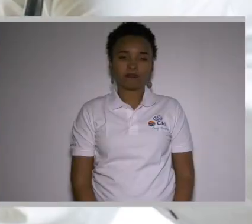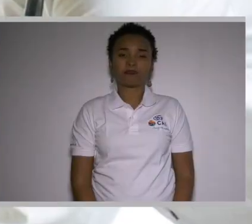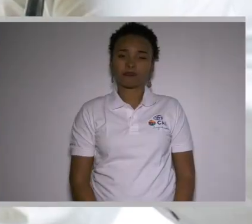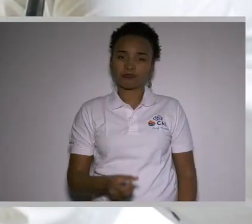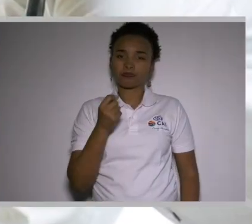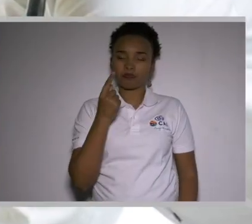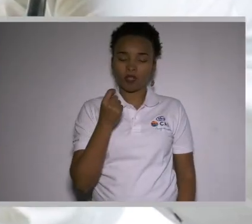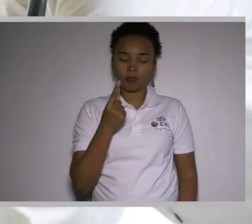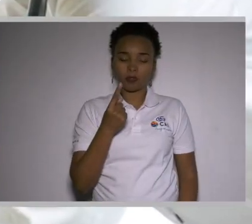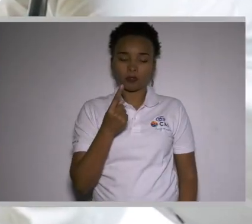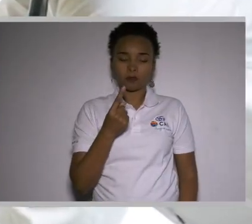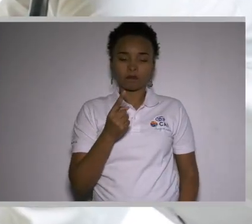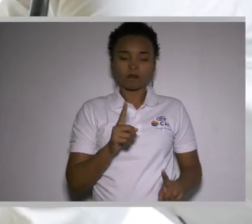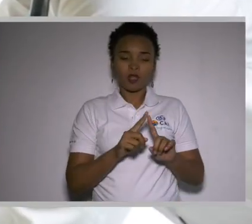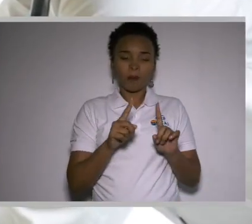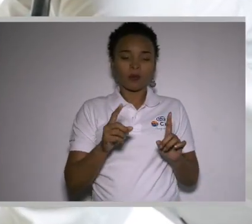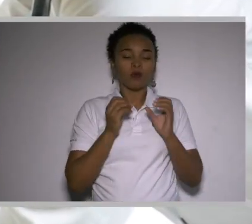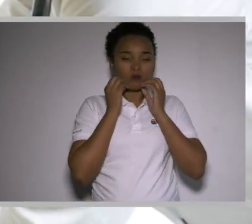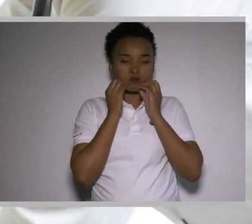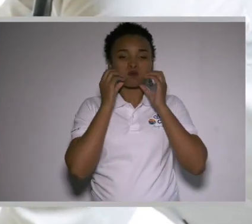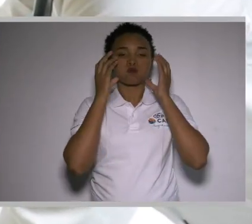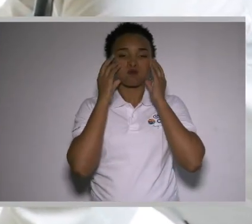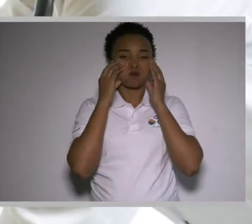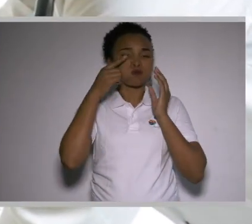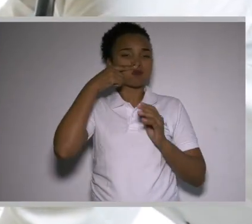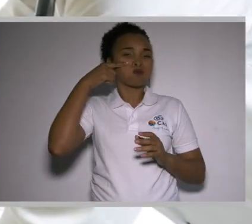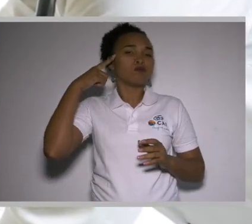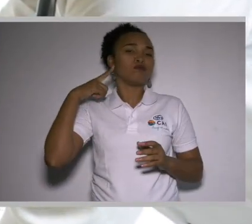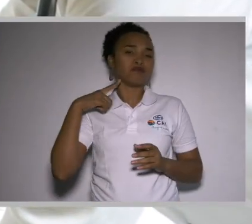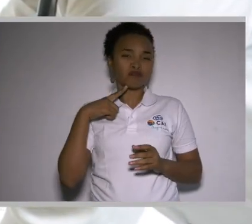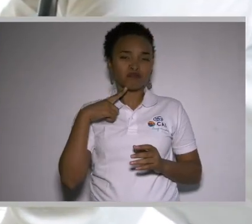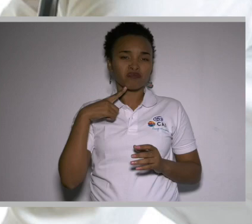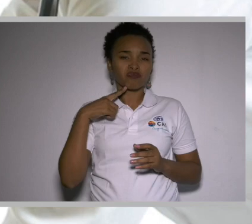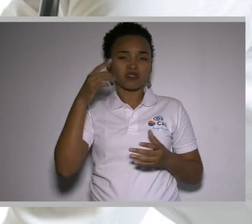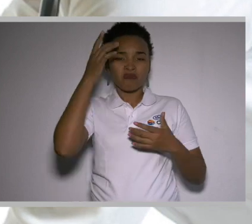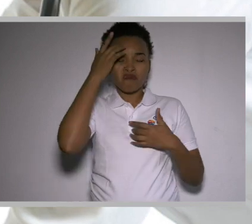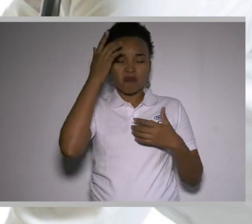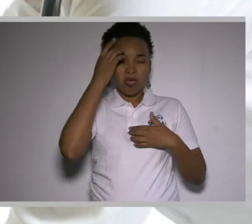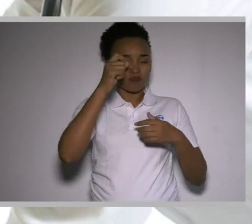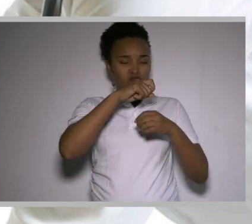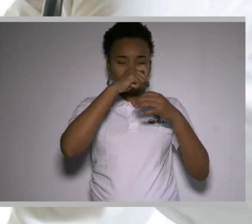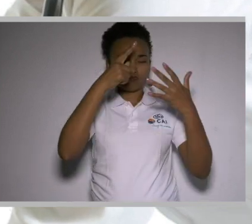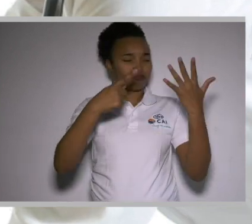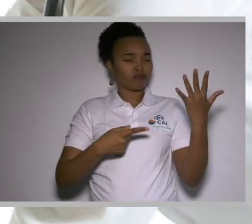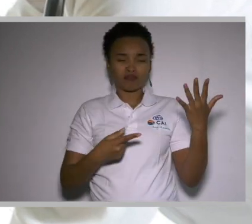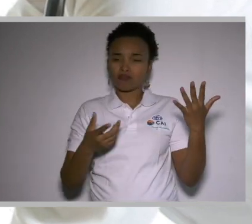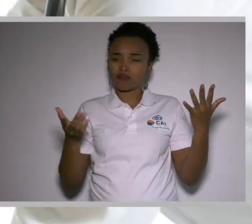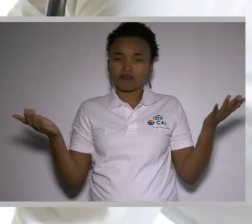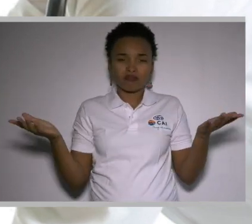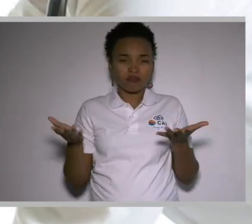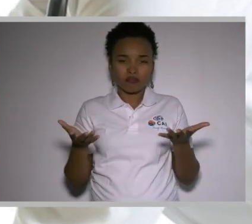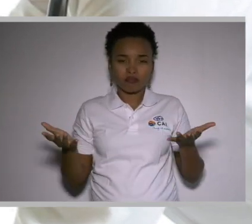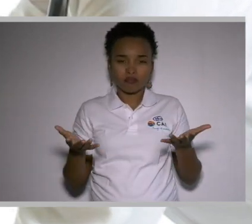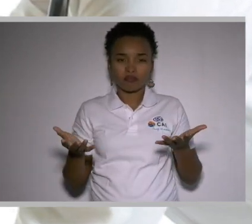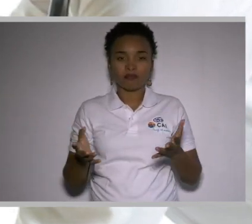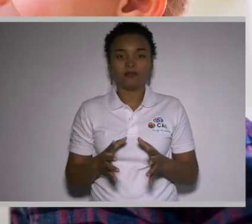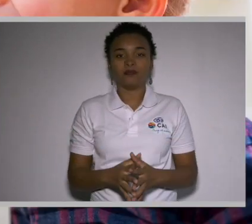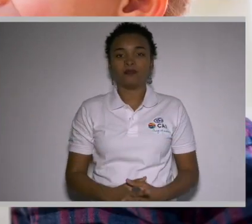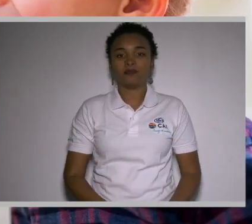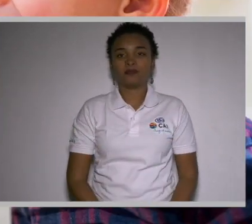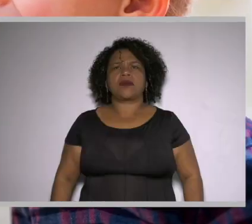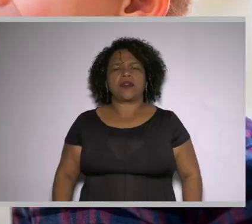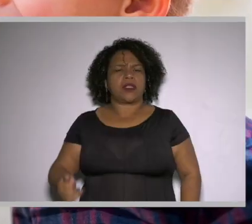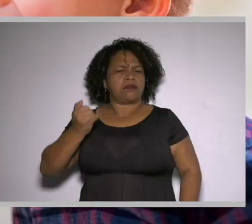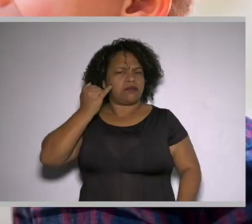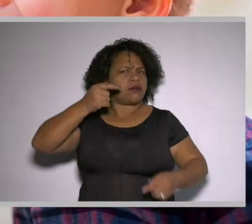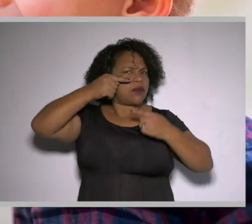Entonces la adenoiditis es una inflamación del tejido adenoideo, o sea que están detrás de la nariz. Esto es importante tenerlo en